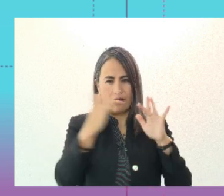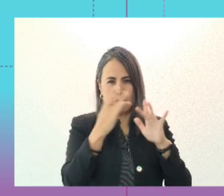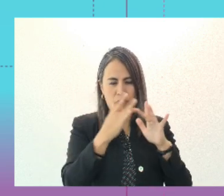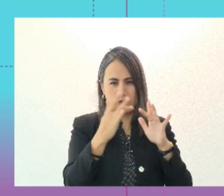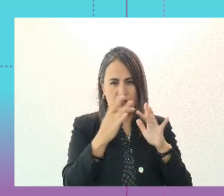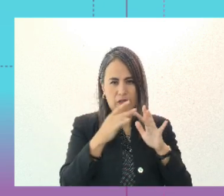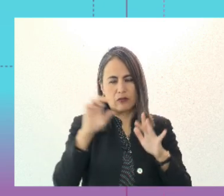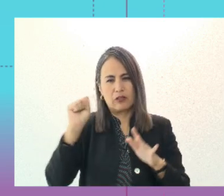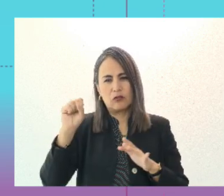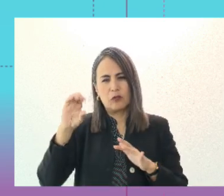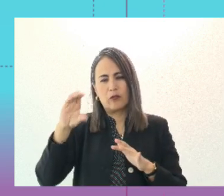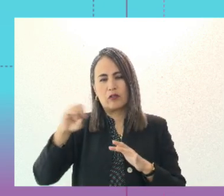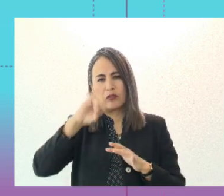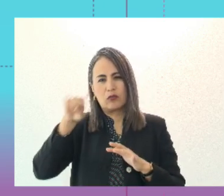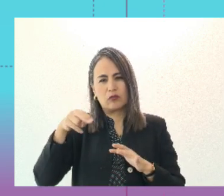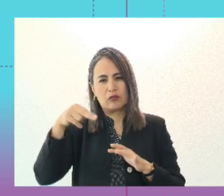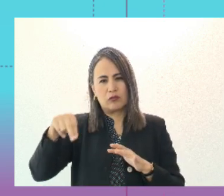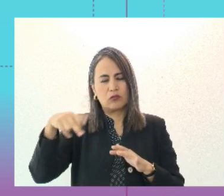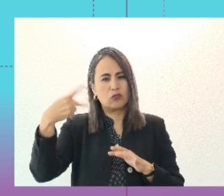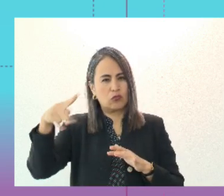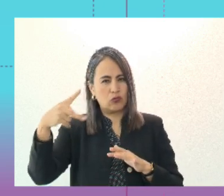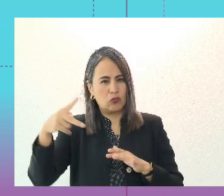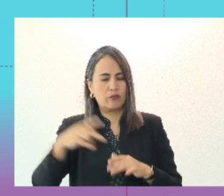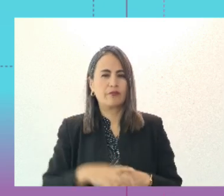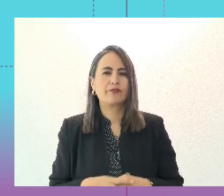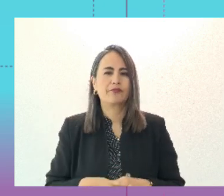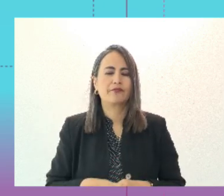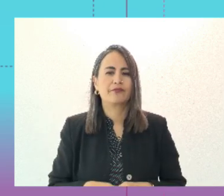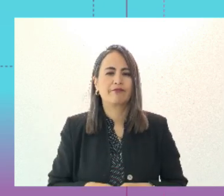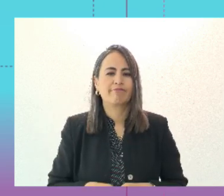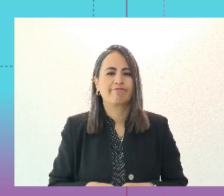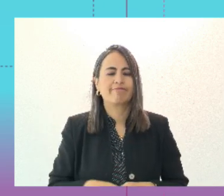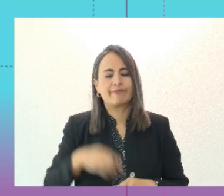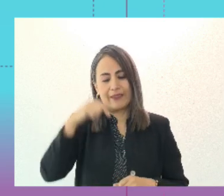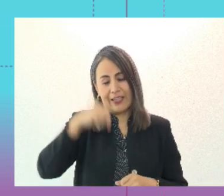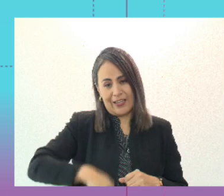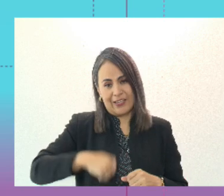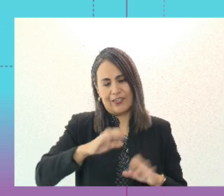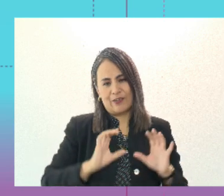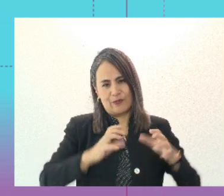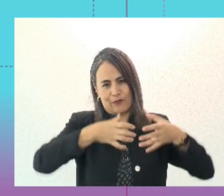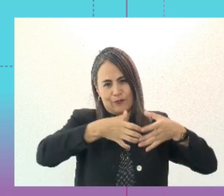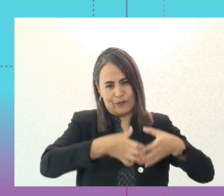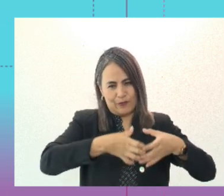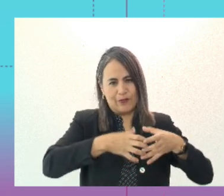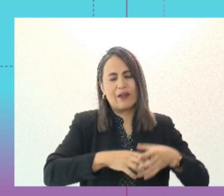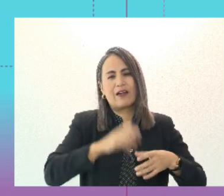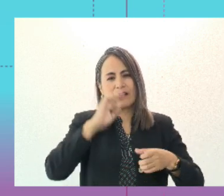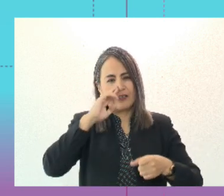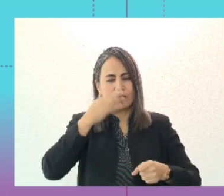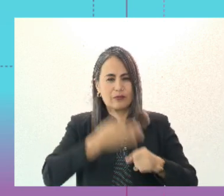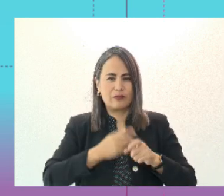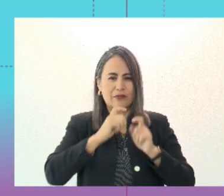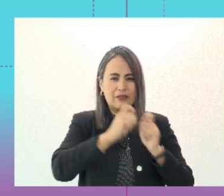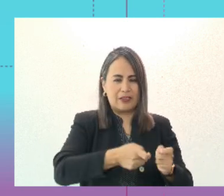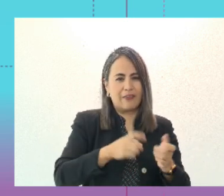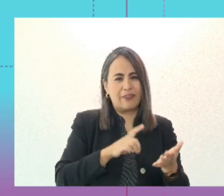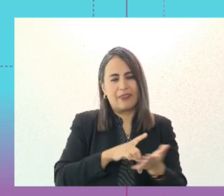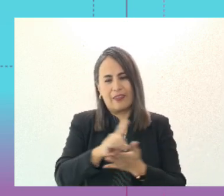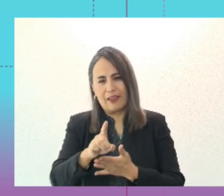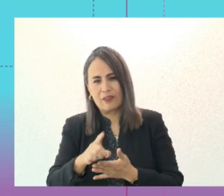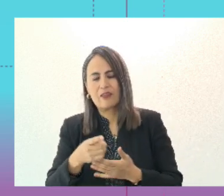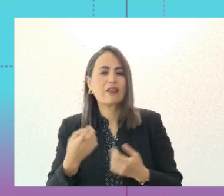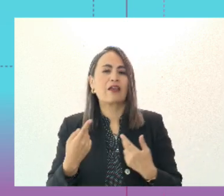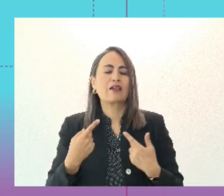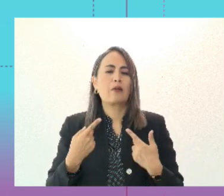la Suprema Corte de Justicia de dicho país y, bueno, pues comisionado de Garante de los Derechos de Acceso a la Información y Protección de Datos. Bienvenido